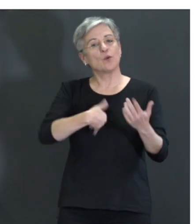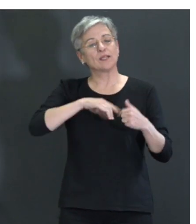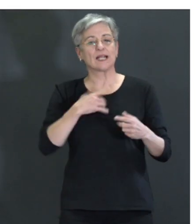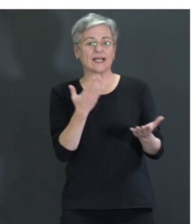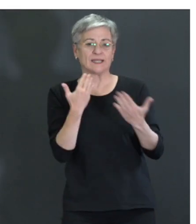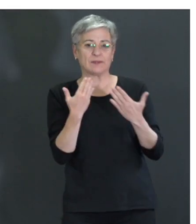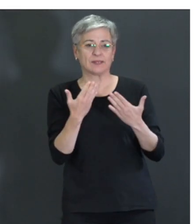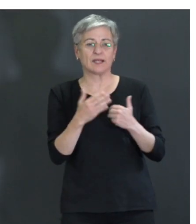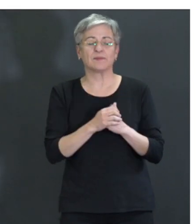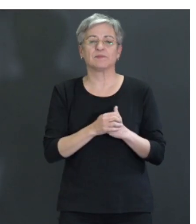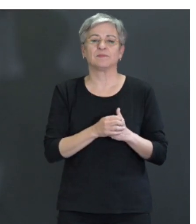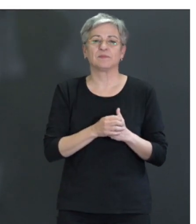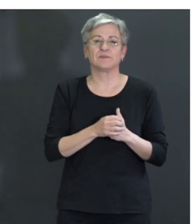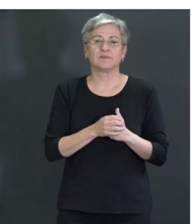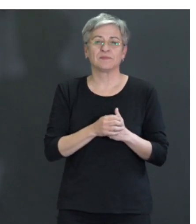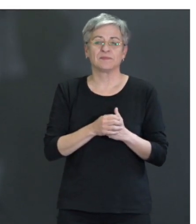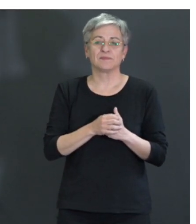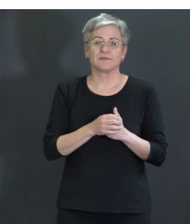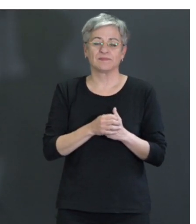decía. Y bueno,